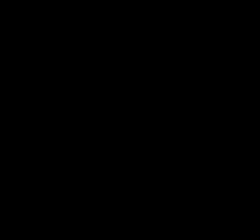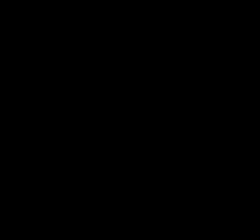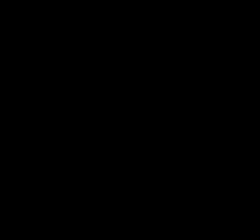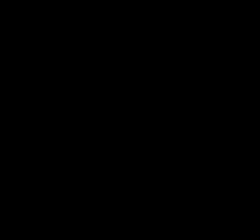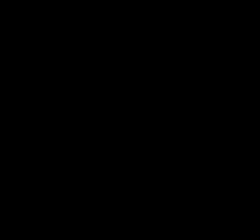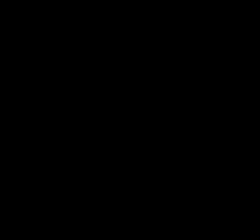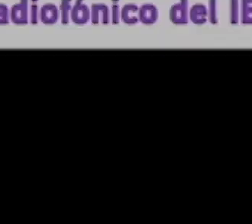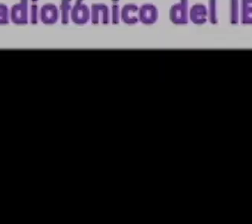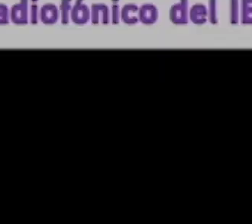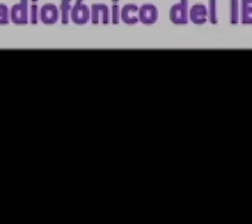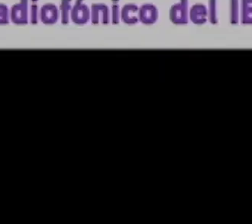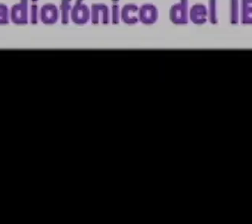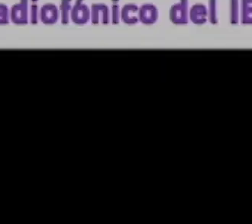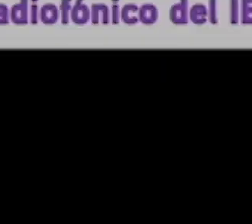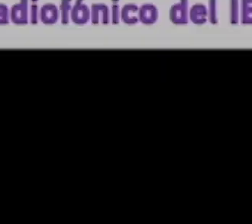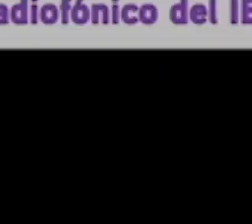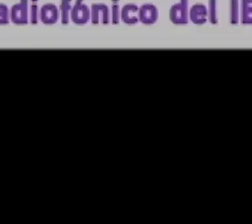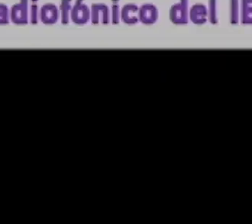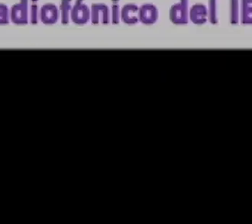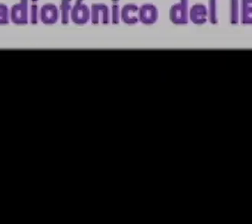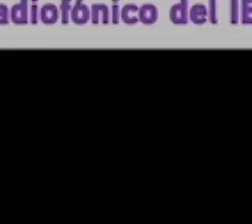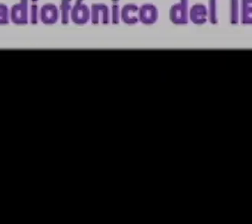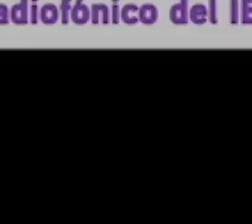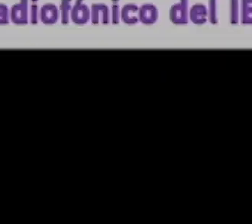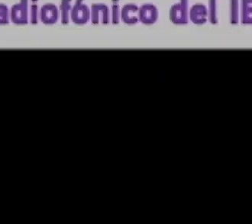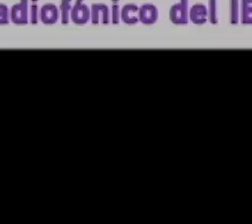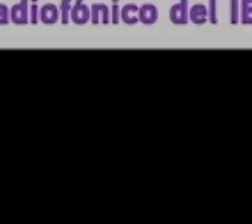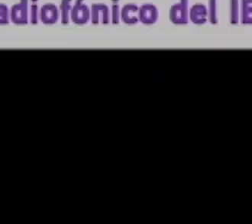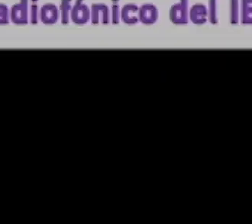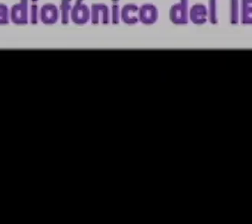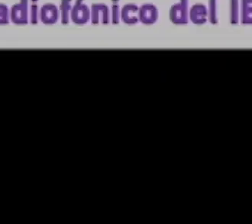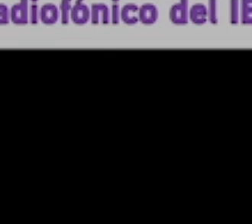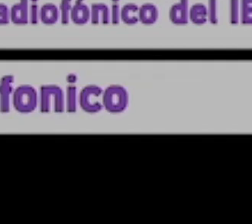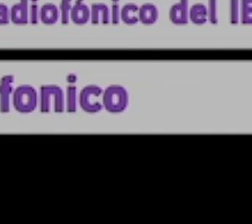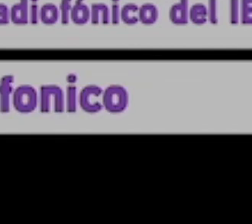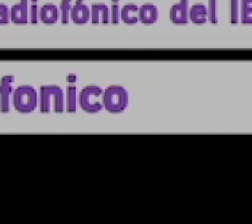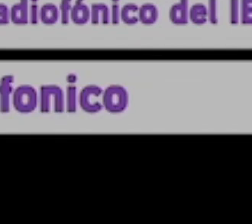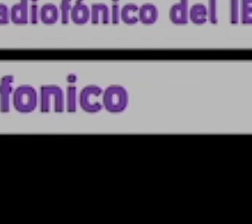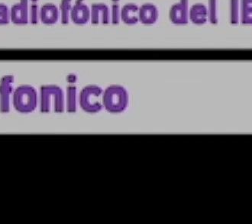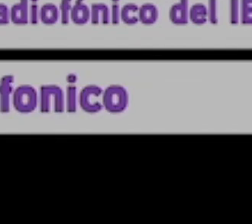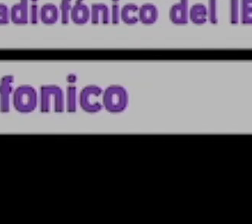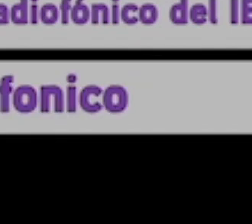redes sociales, en Facebook como laurna.programa radiofónico del IEC, en Instagram,